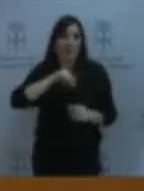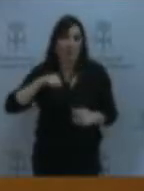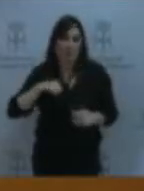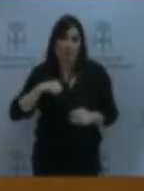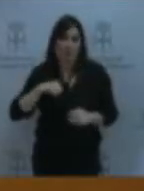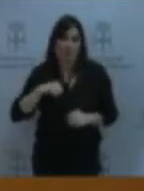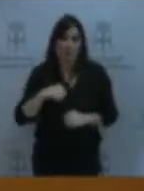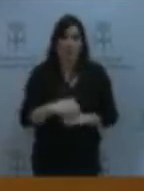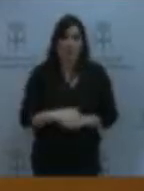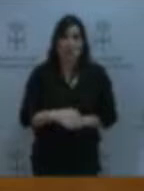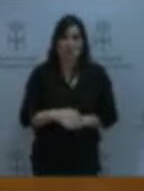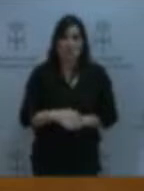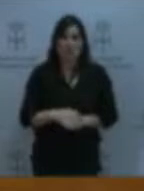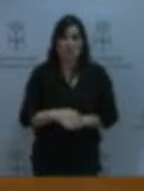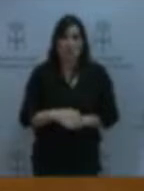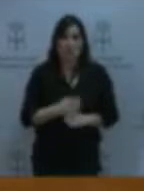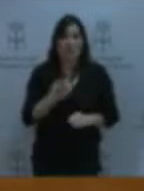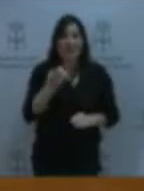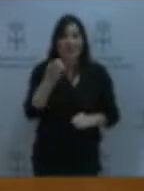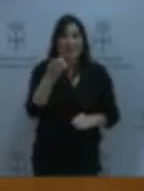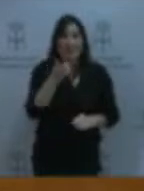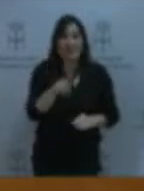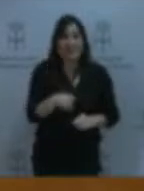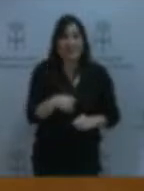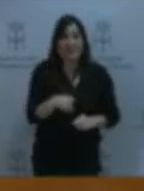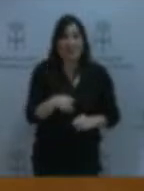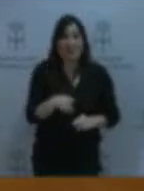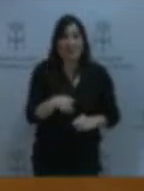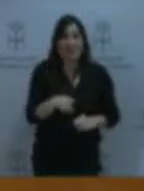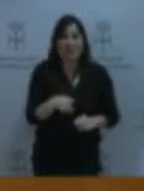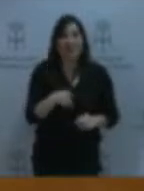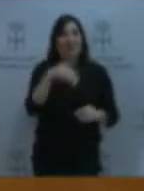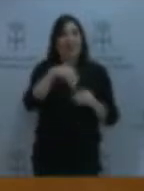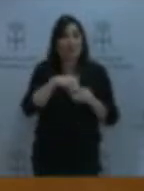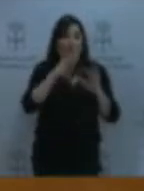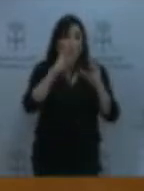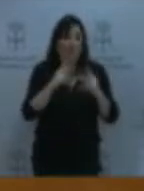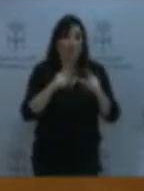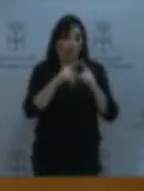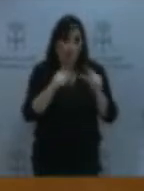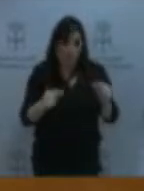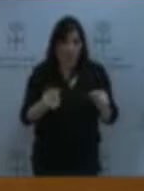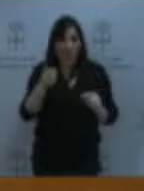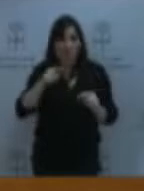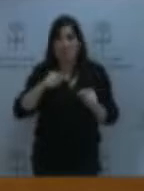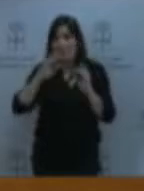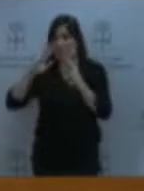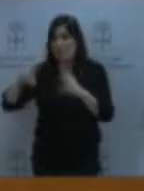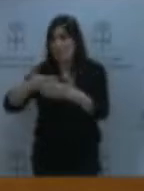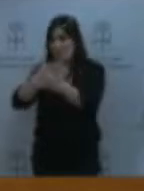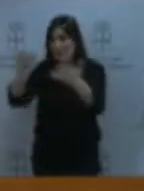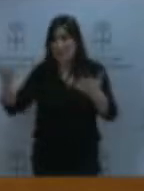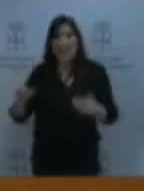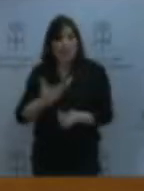también de la administración asturiana, también de muchas administraciones locales,